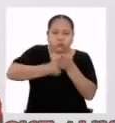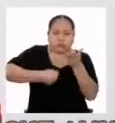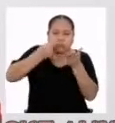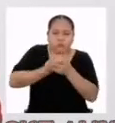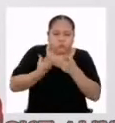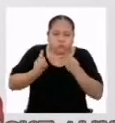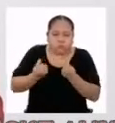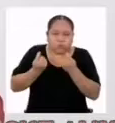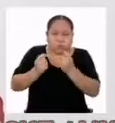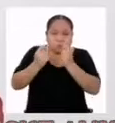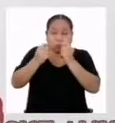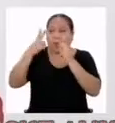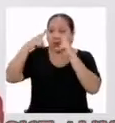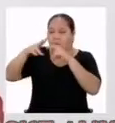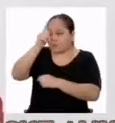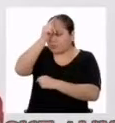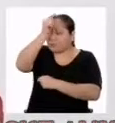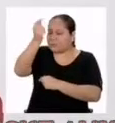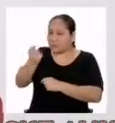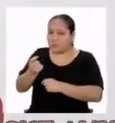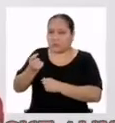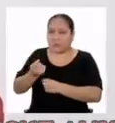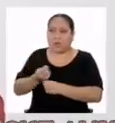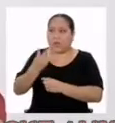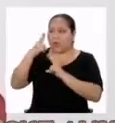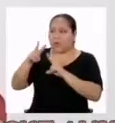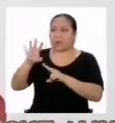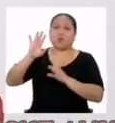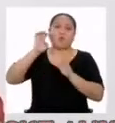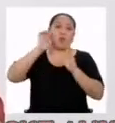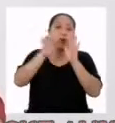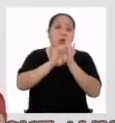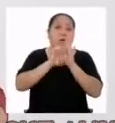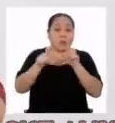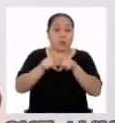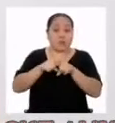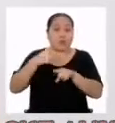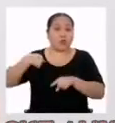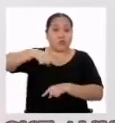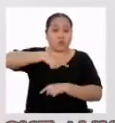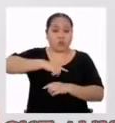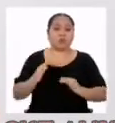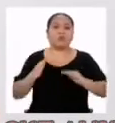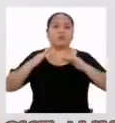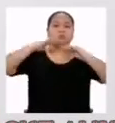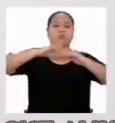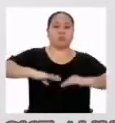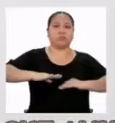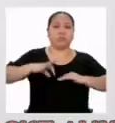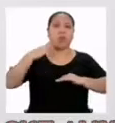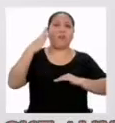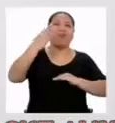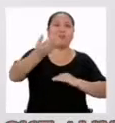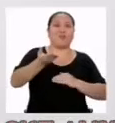y tomarla como ejemplo para también dejar una huella para las próximas